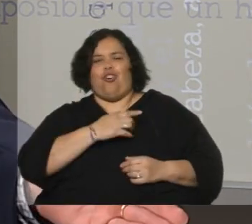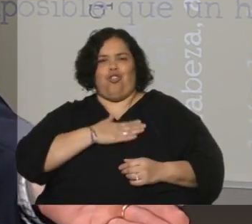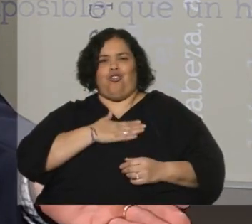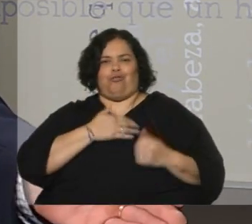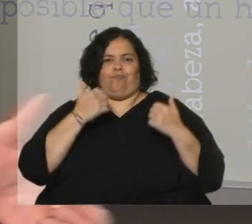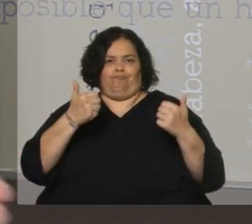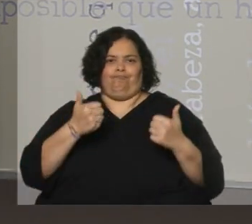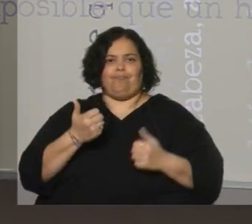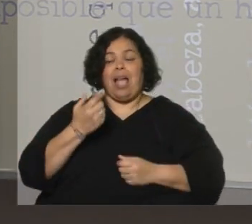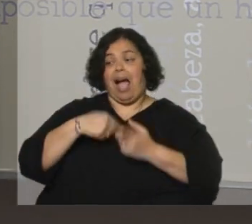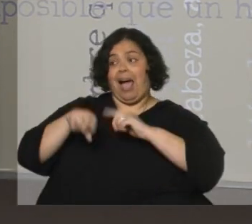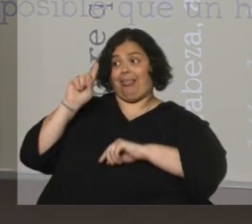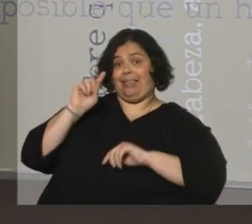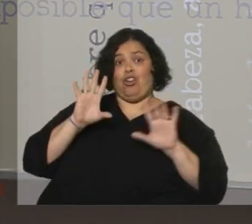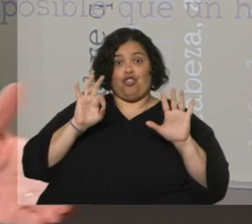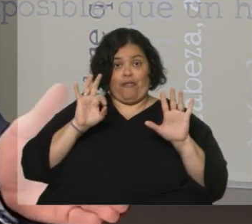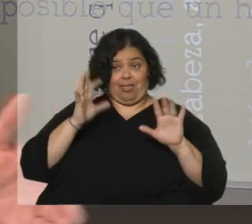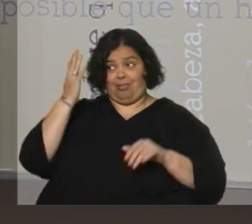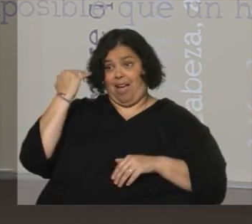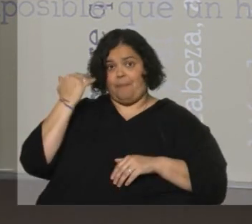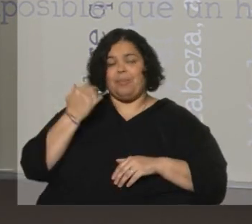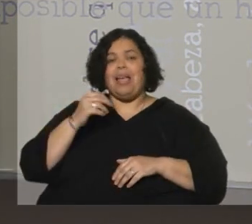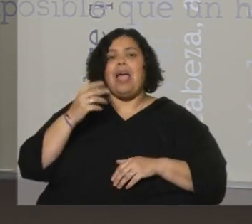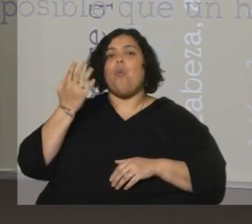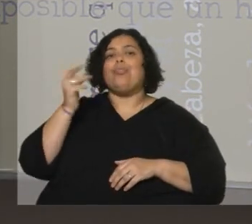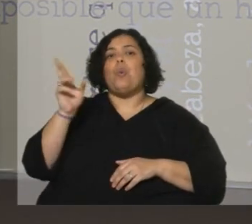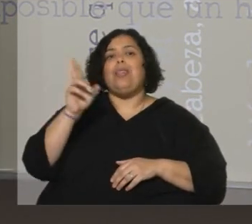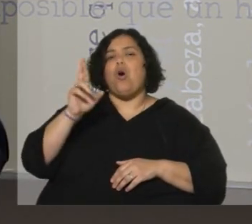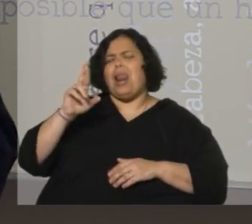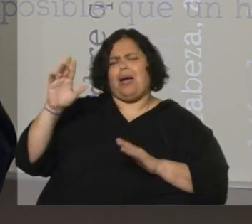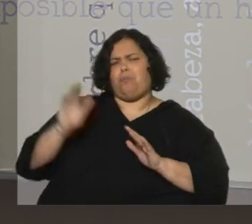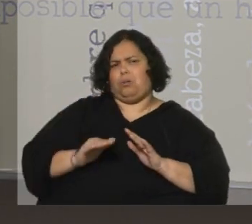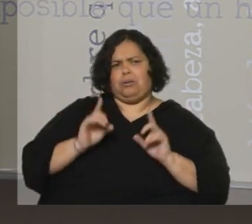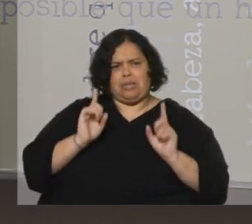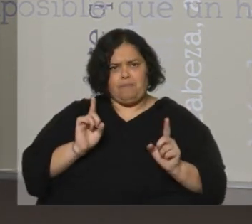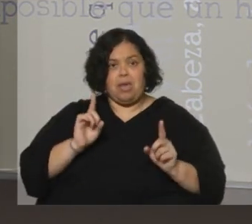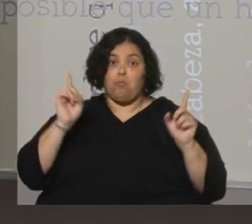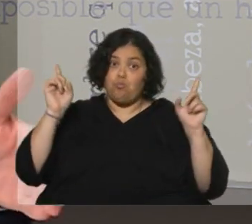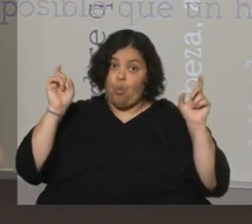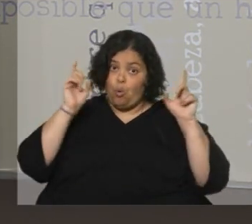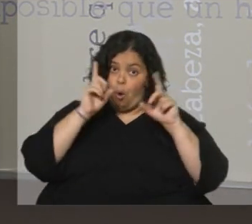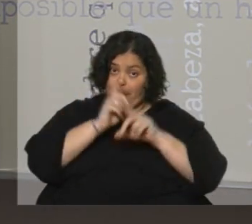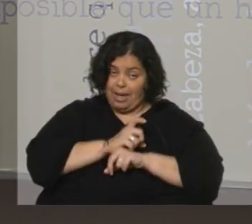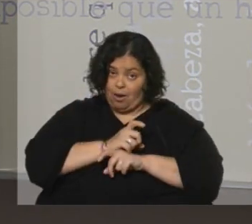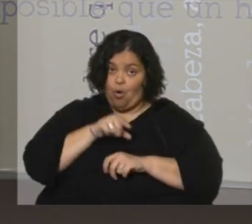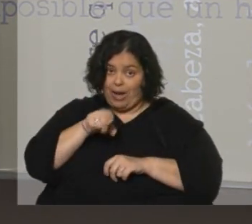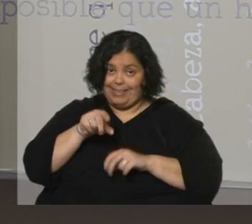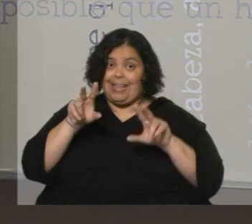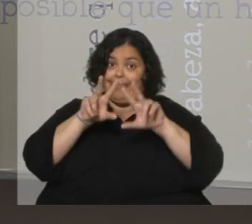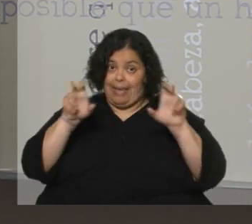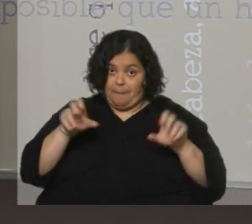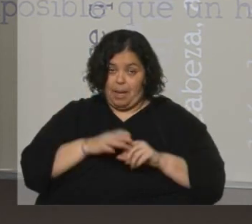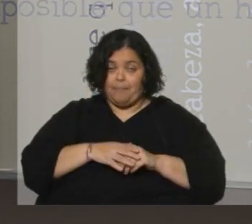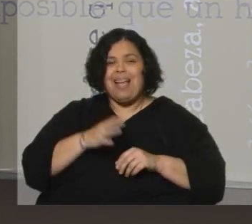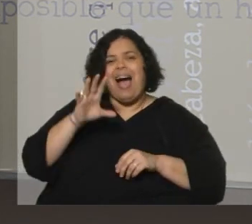en los 90 este y sobre todo fines de los 90 la atraso cambiaro se volvió realmente un tema muy complejo y terminó Más allá de la afosa